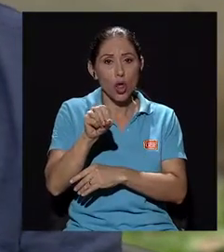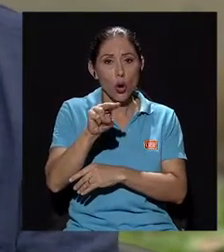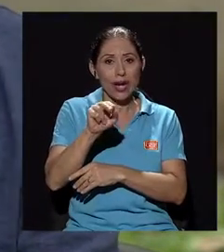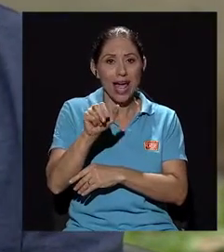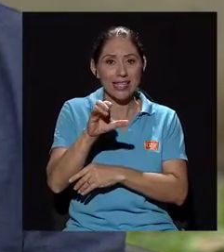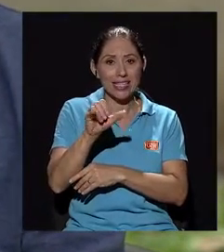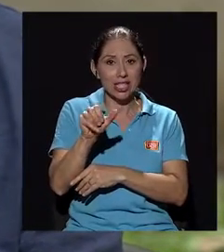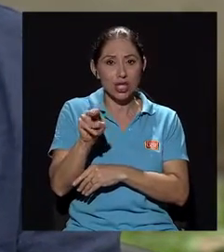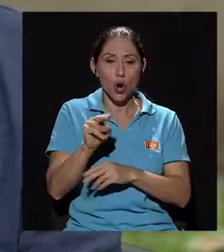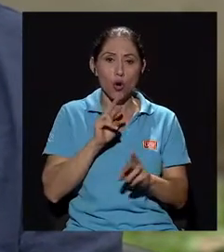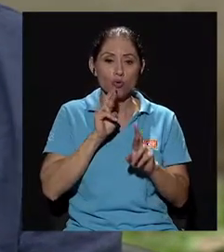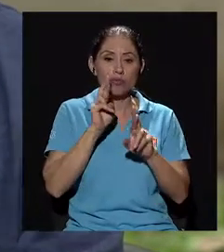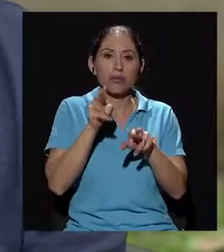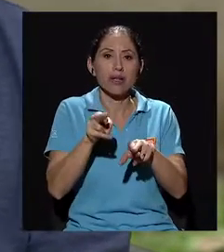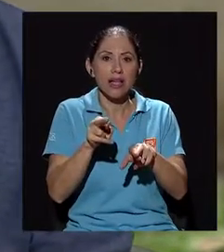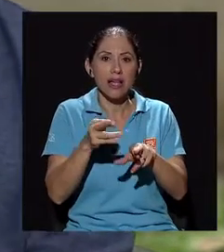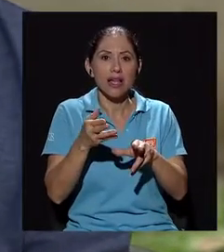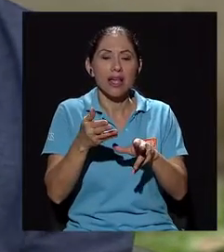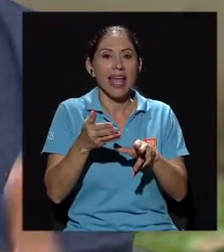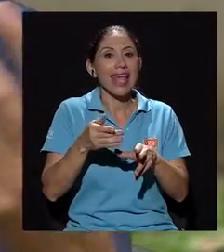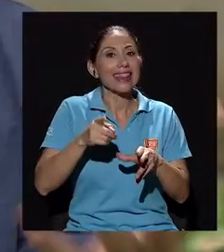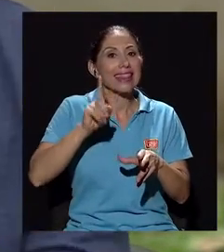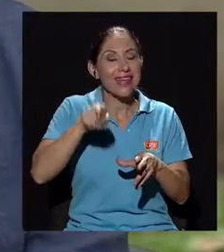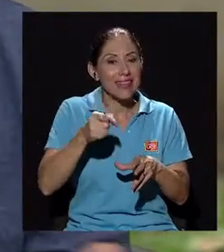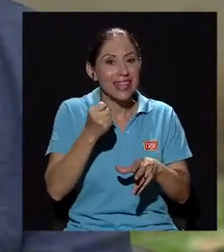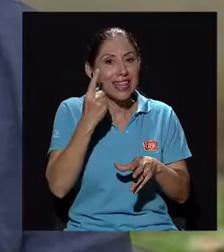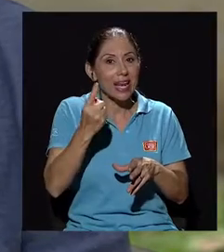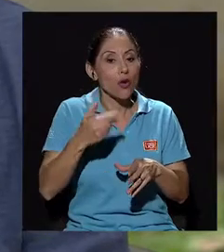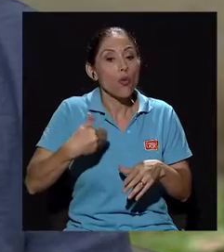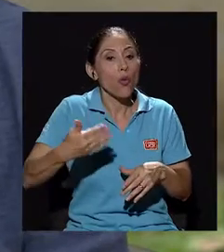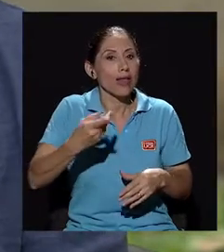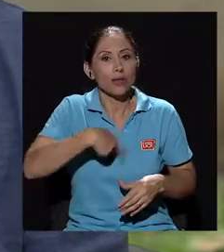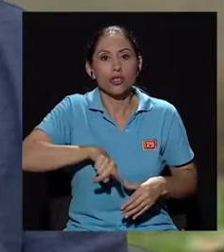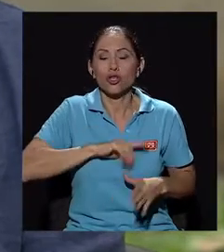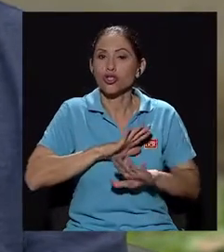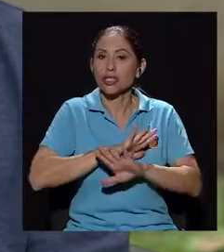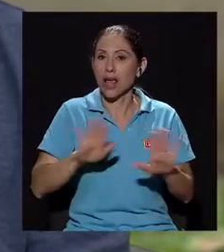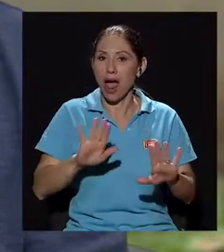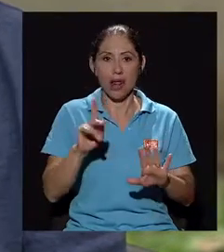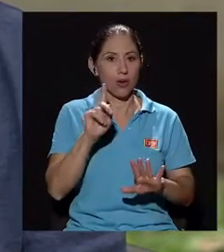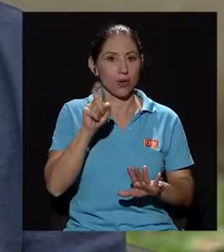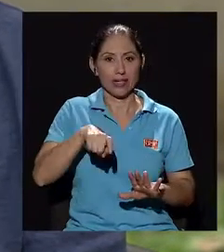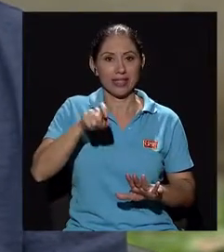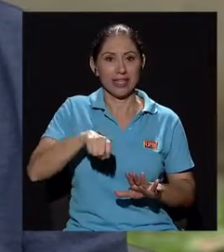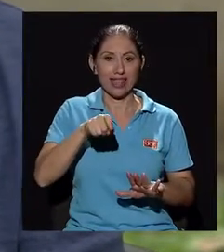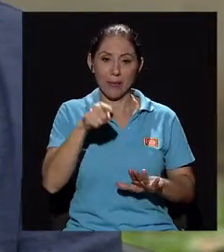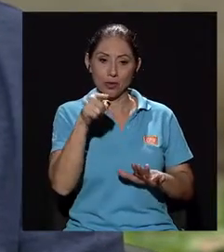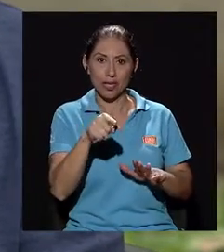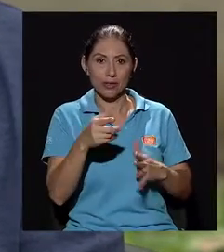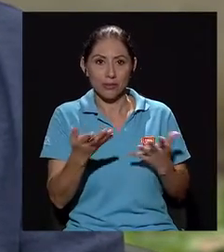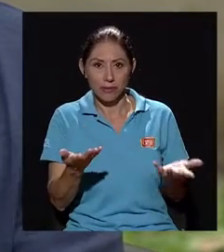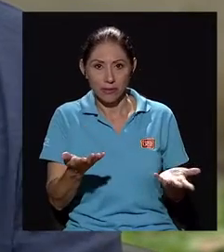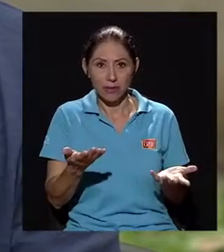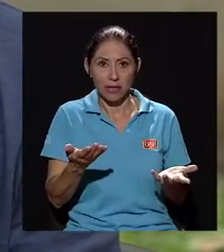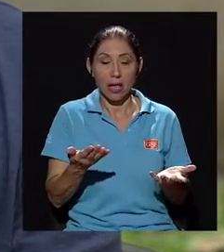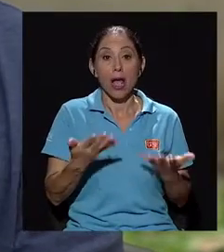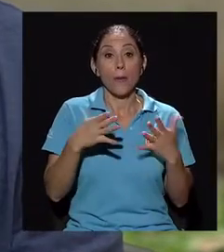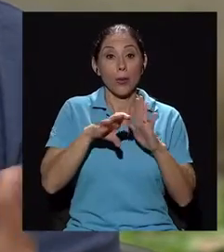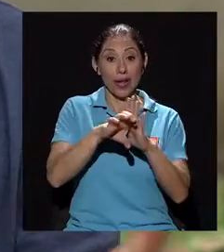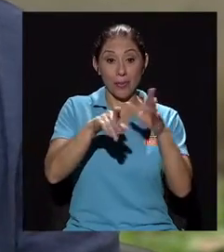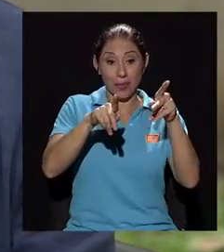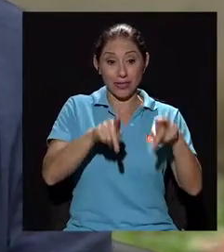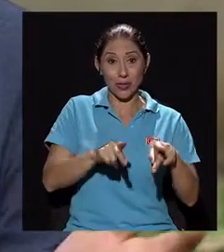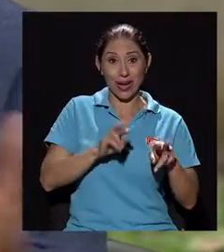ser entendida, ¿verdad?, siempre cuando ya no necesitemos esos órganos. De hecho, la intervención, o sea, que se le puede hacer